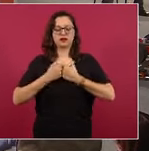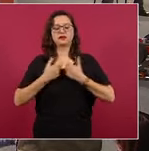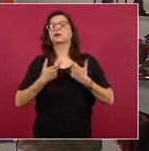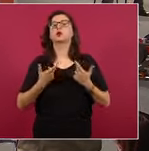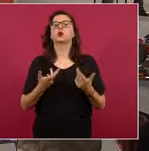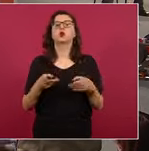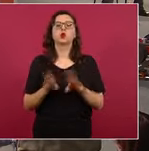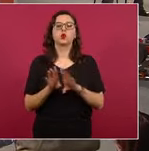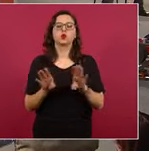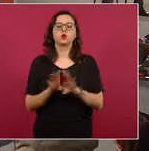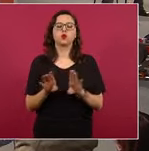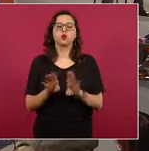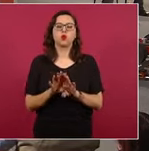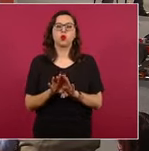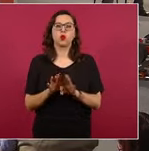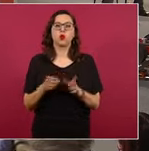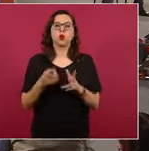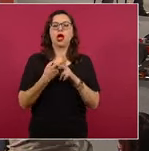fundamentalmente